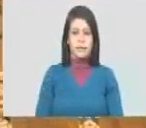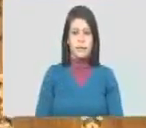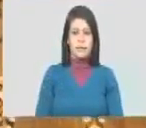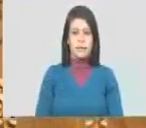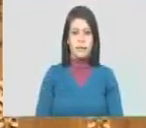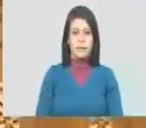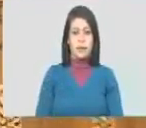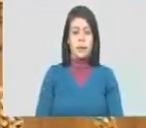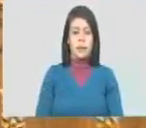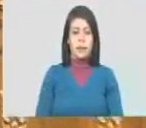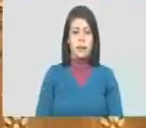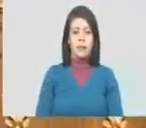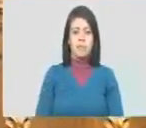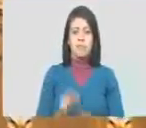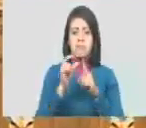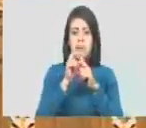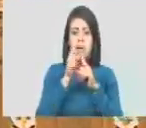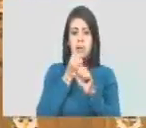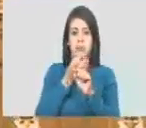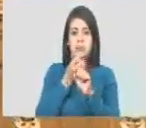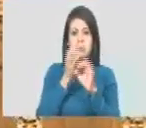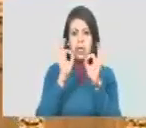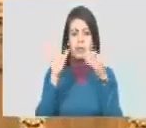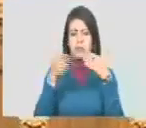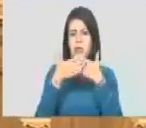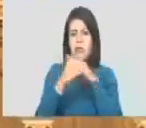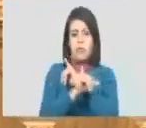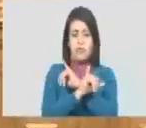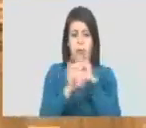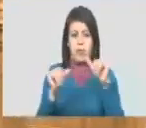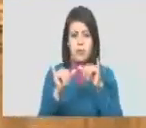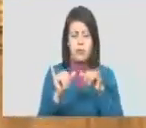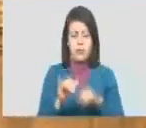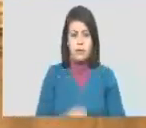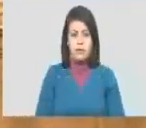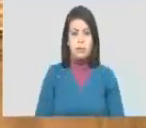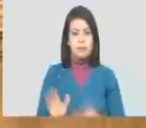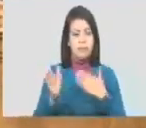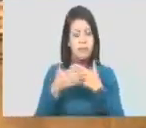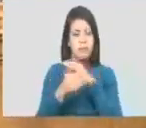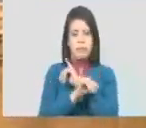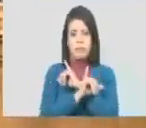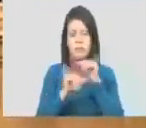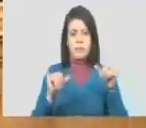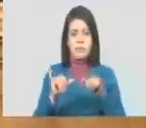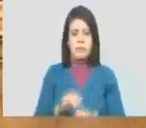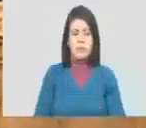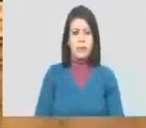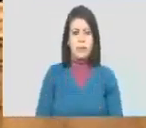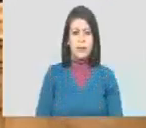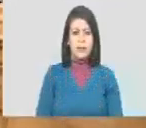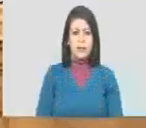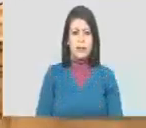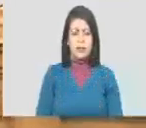Nadie más ha anotado en el derecho de palabra. Se va a cerrar. Se cierra.